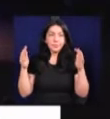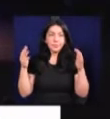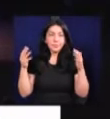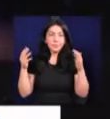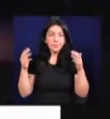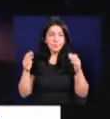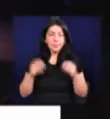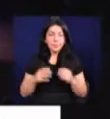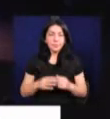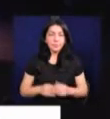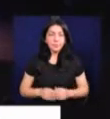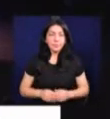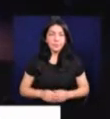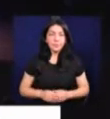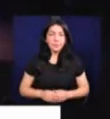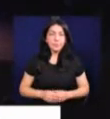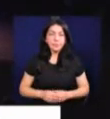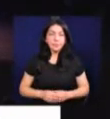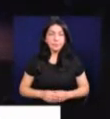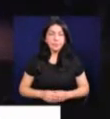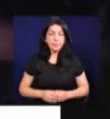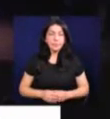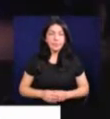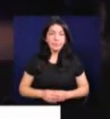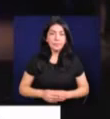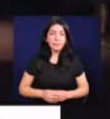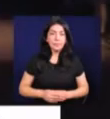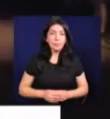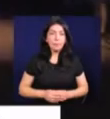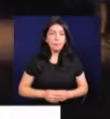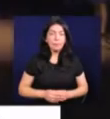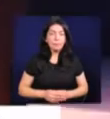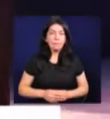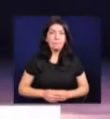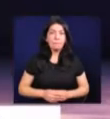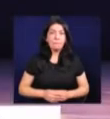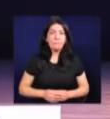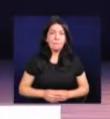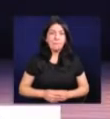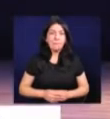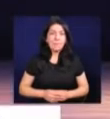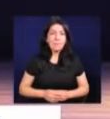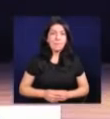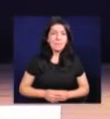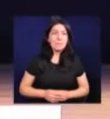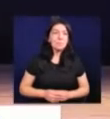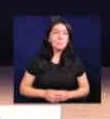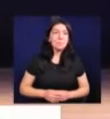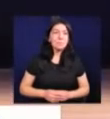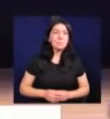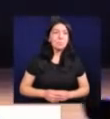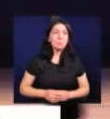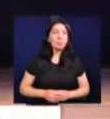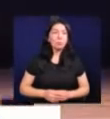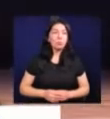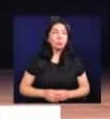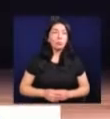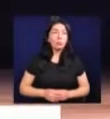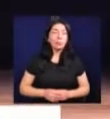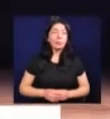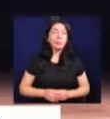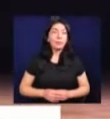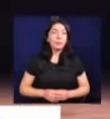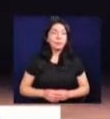investigación cada vez más relevante a nivel local y nacional e internacional una vinculación con el medio que